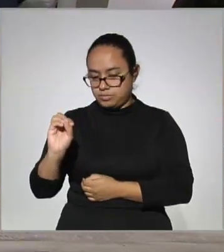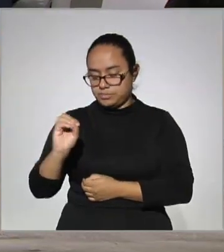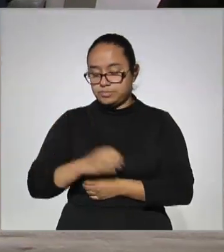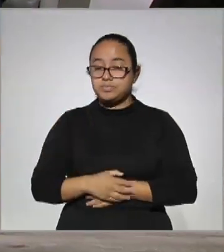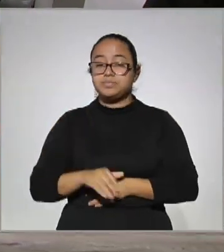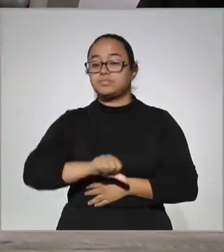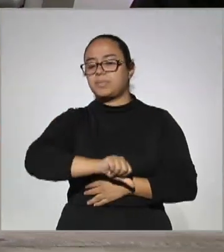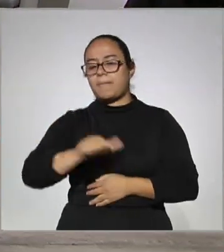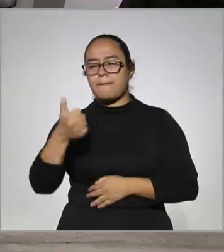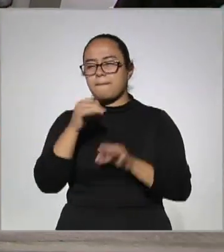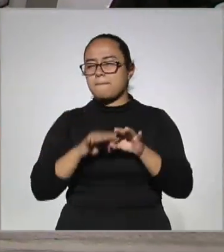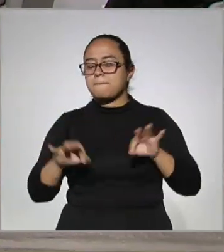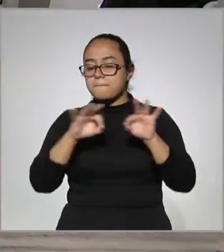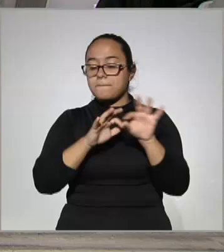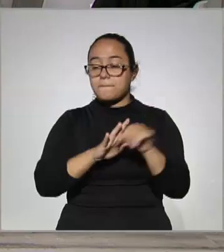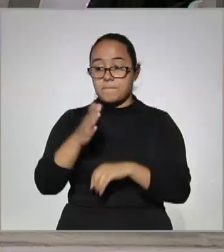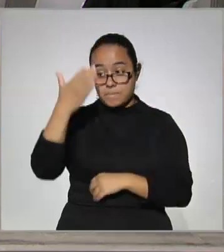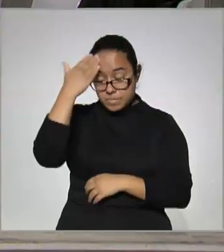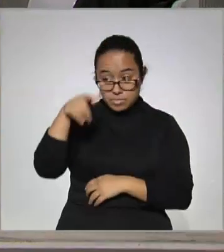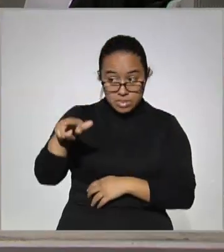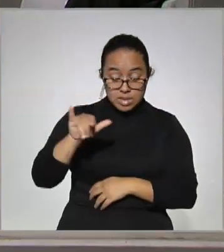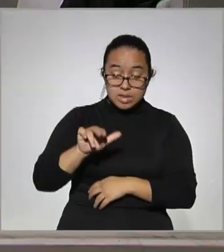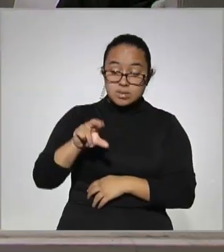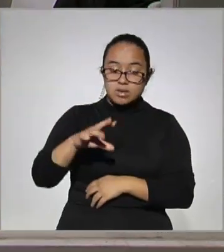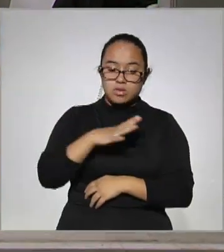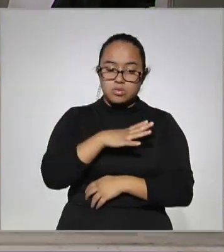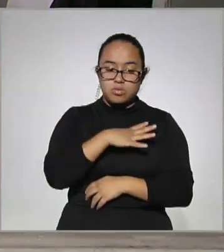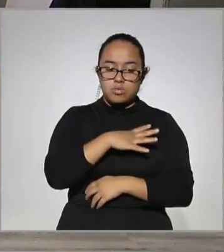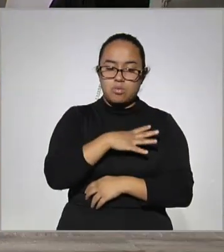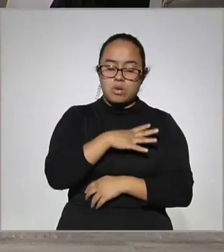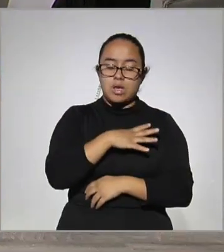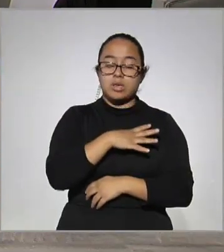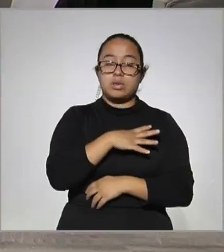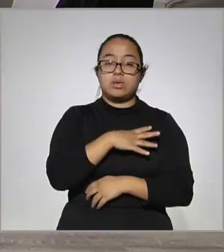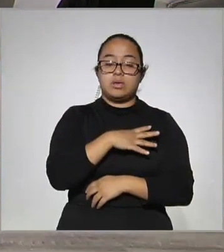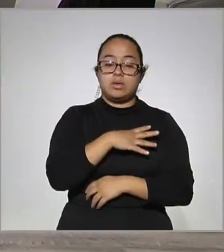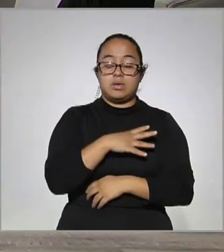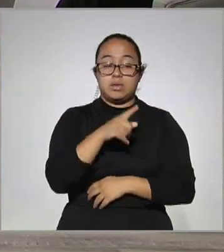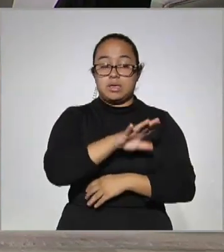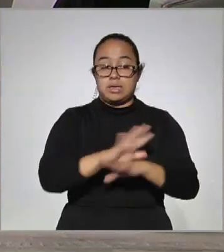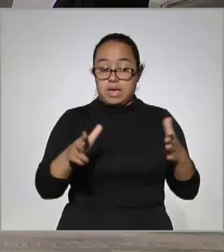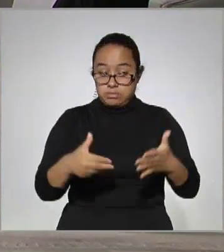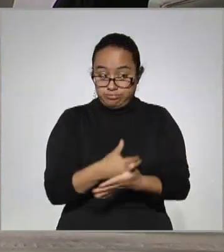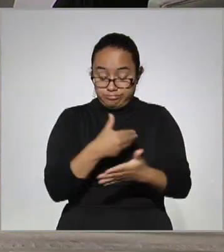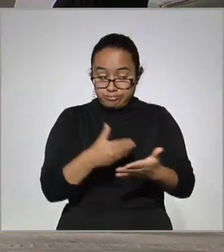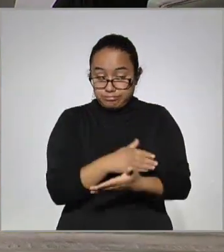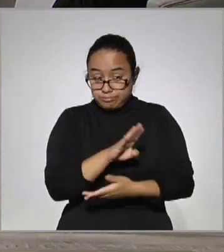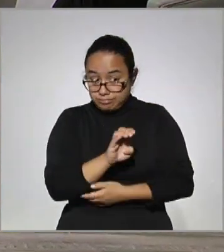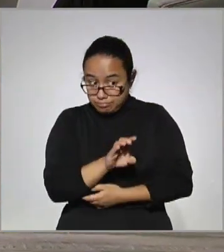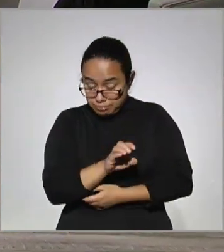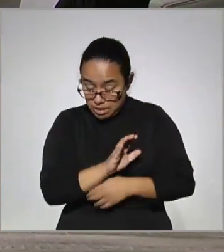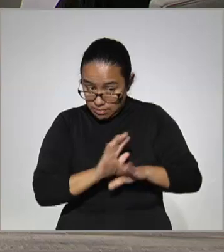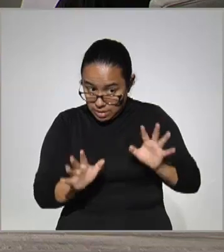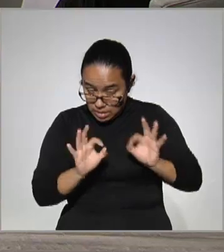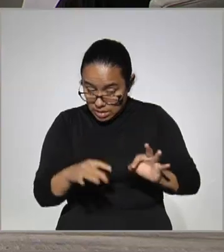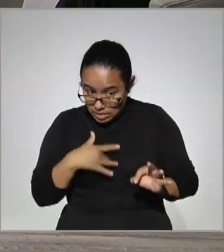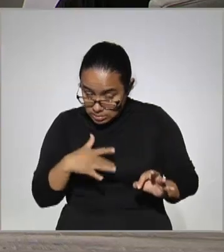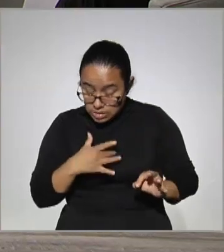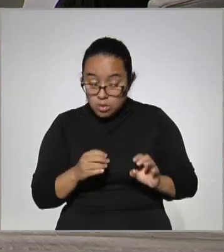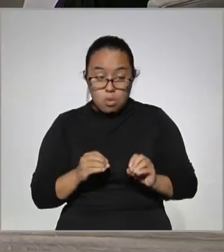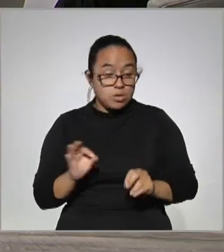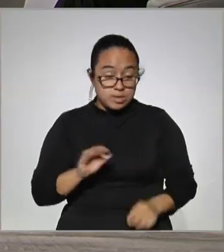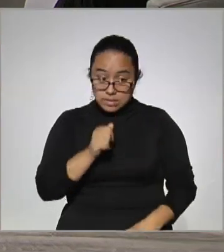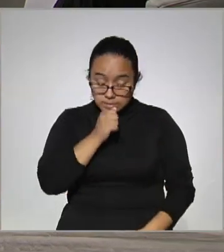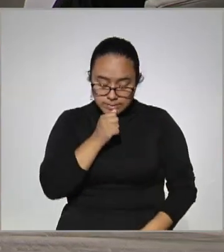es importante es saber si la paciente tiene ya paridad satisfecha, o sea, si ya tuvo los bebés que quiso tener o si todavía no,